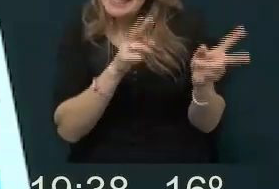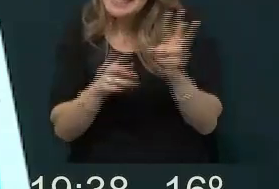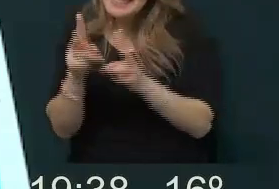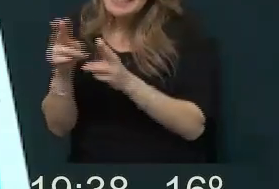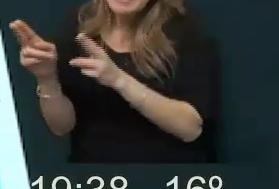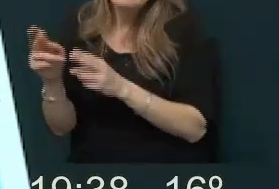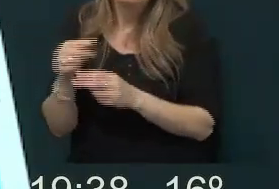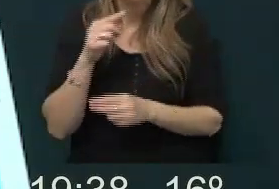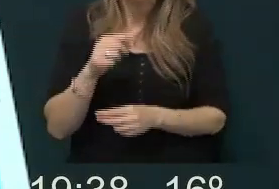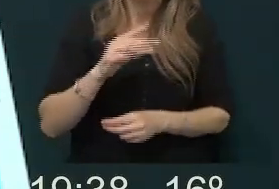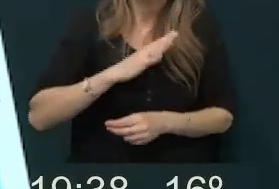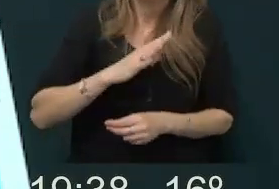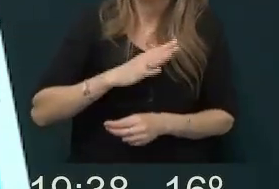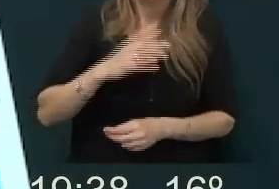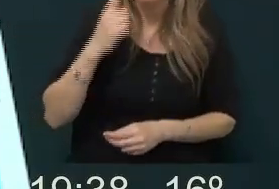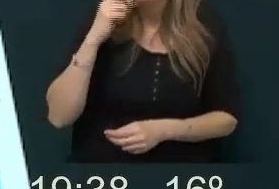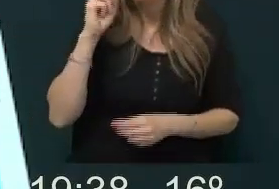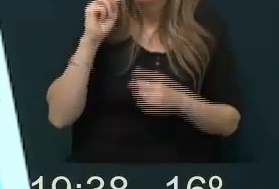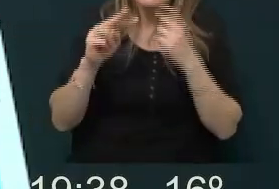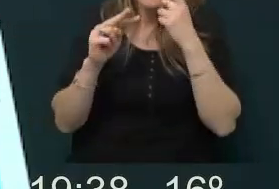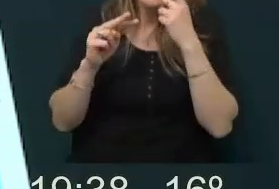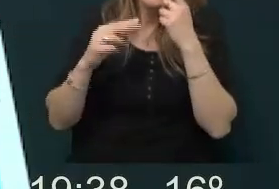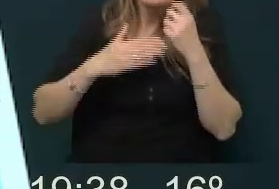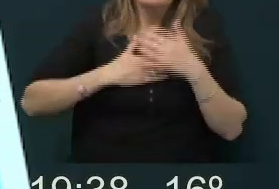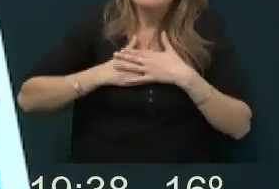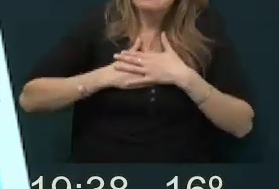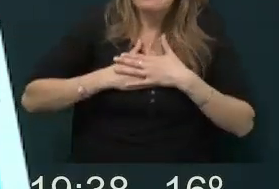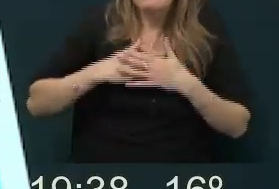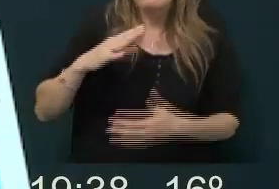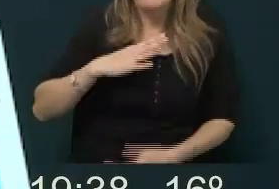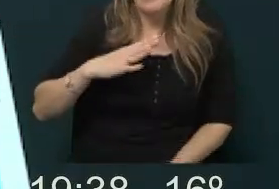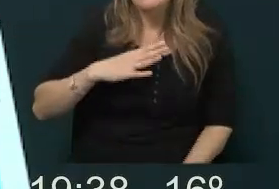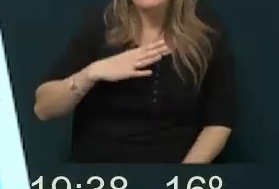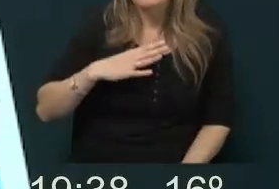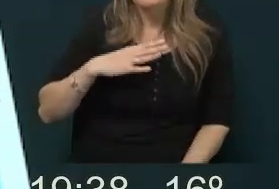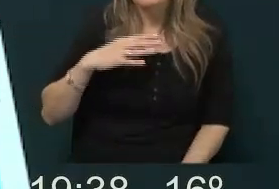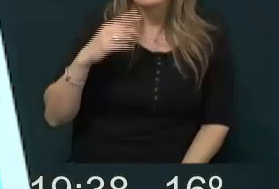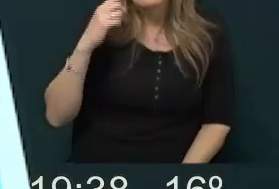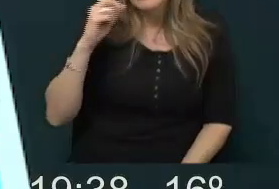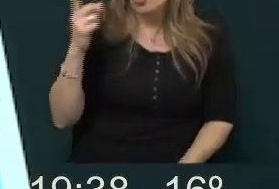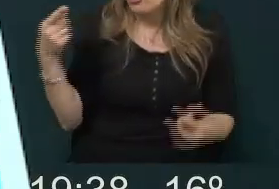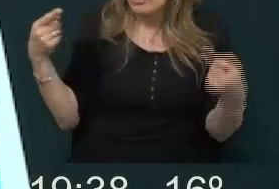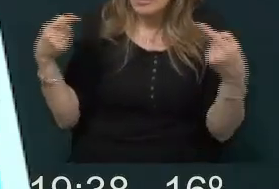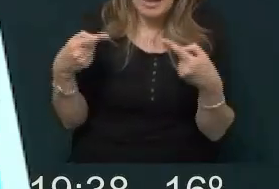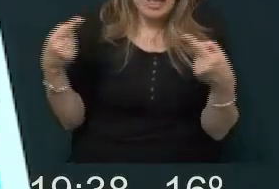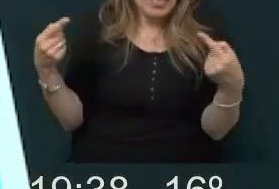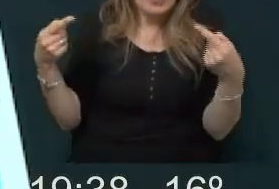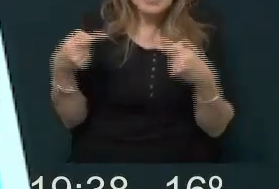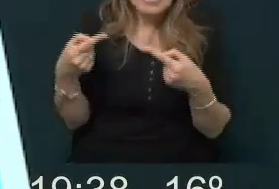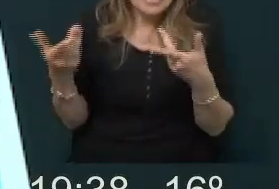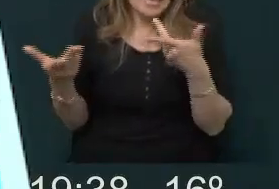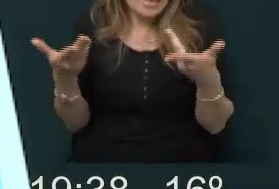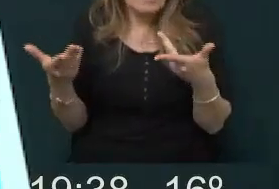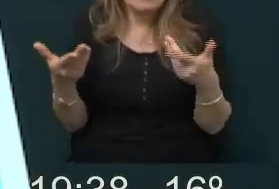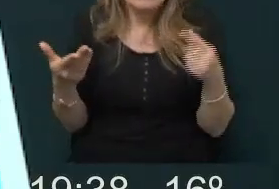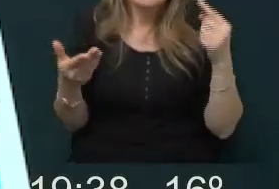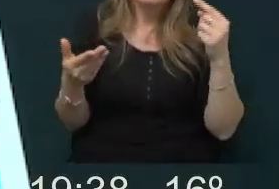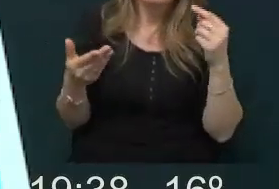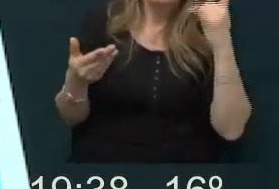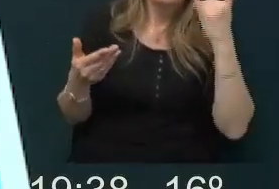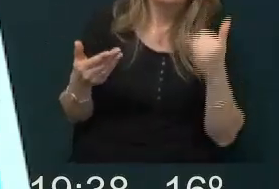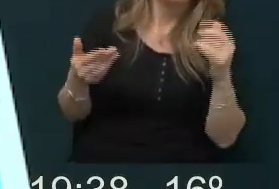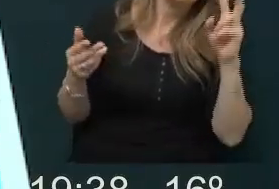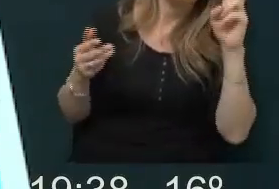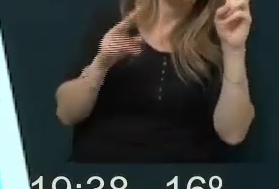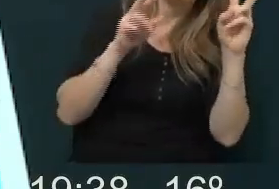un espacio que encontró él en el que para él hay como una especie de contradicción, de alguna manera, un antagonismo entre estas dos